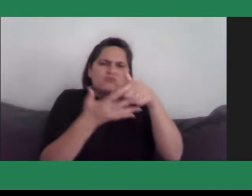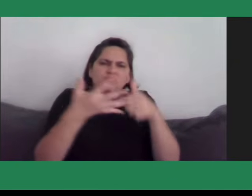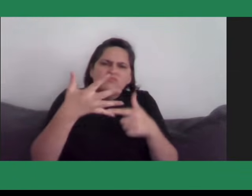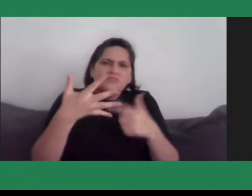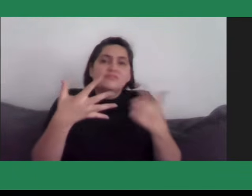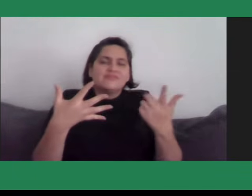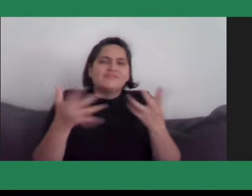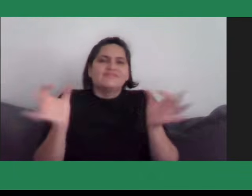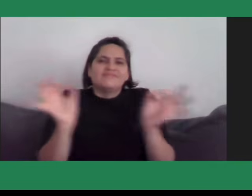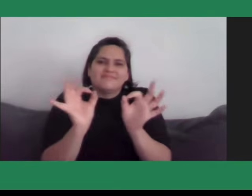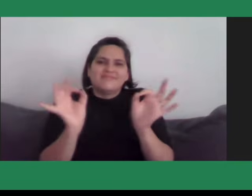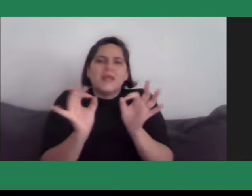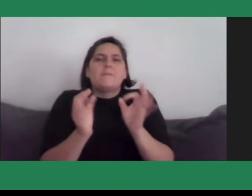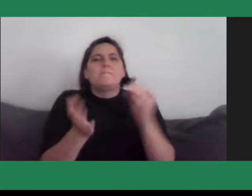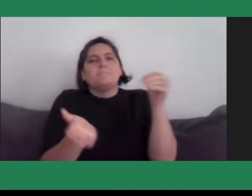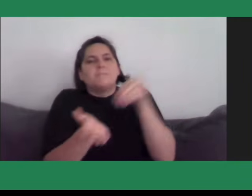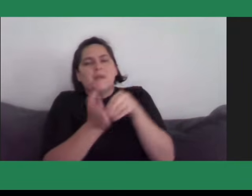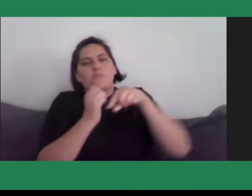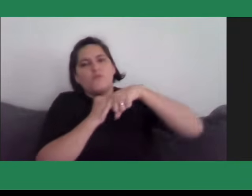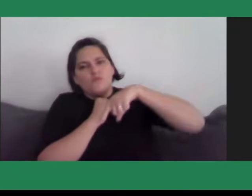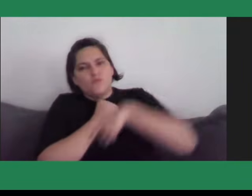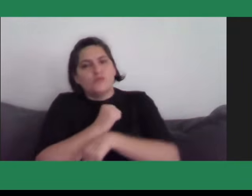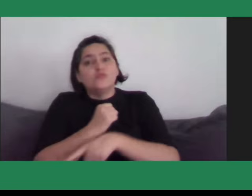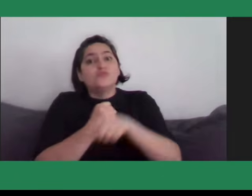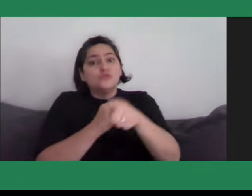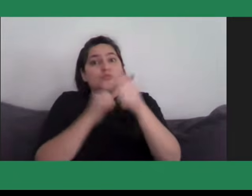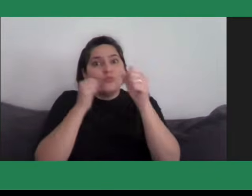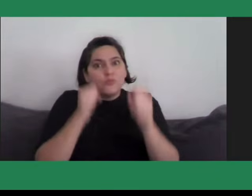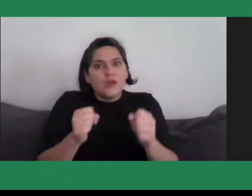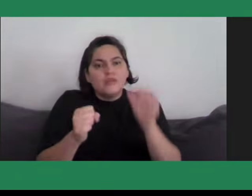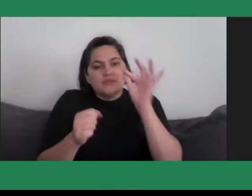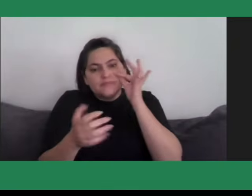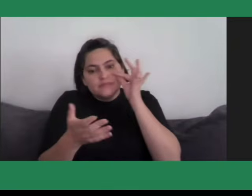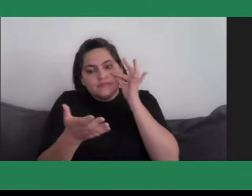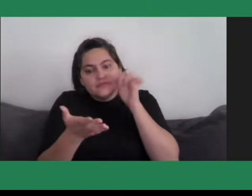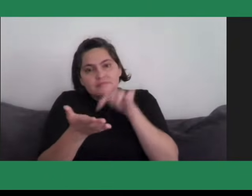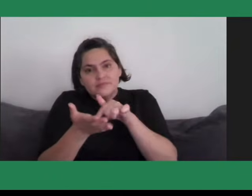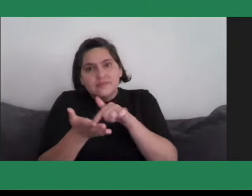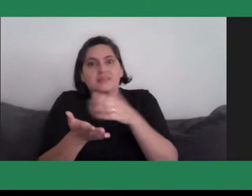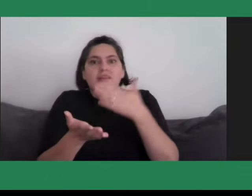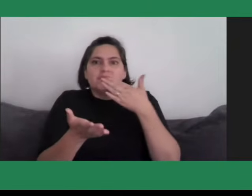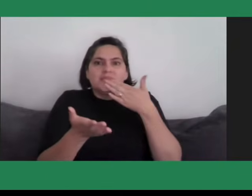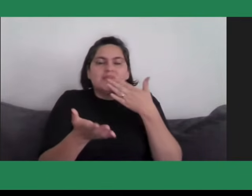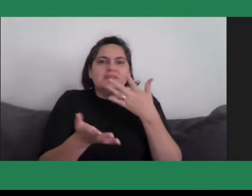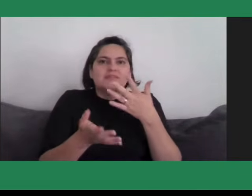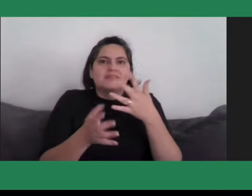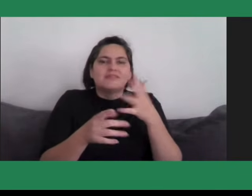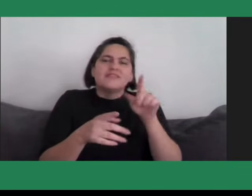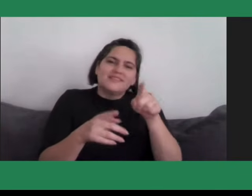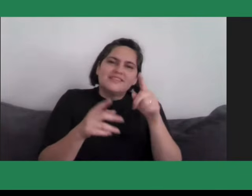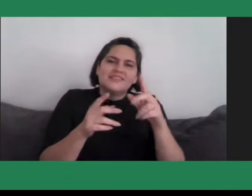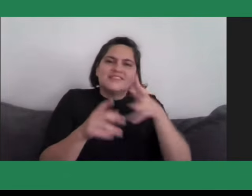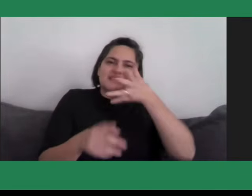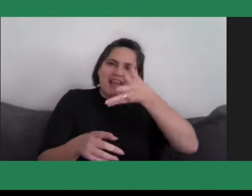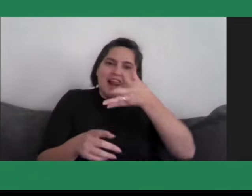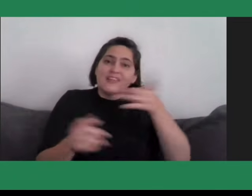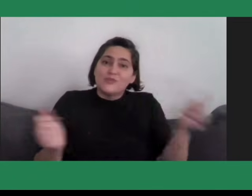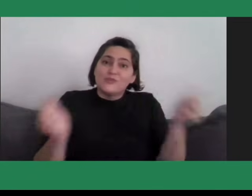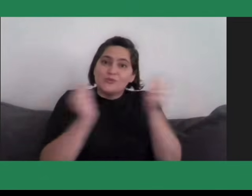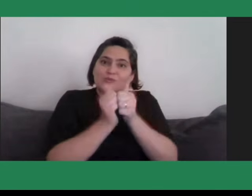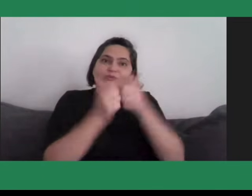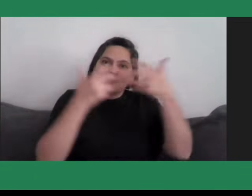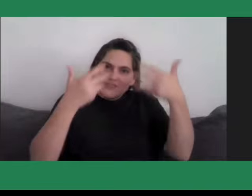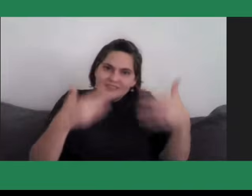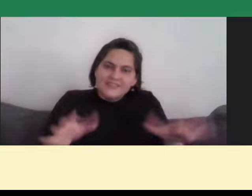el libro. Así que la invitación es a que consuman estas 6 charlas íntegras. Nos acompaña aquí, ya la están viendo en pantalla, nuestra